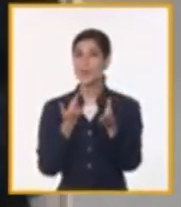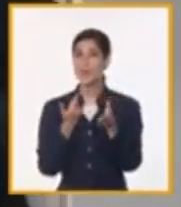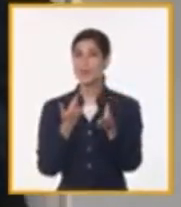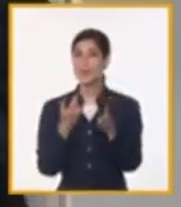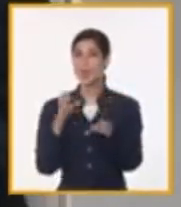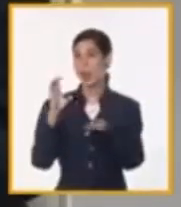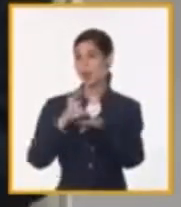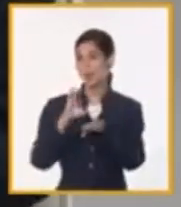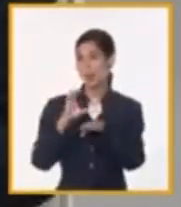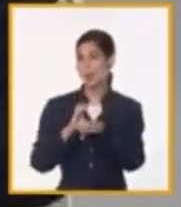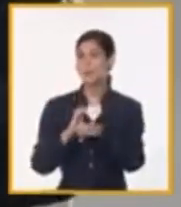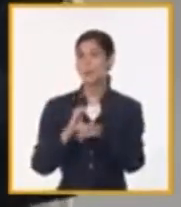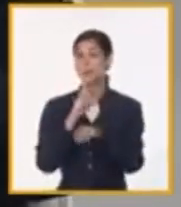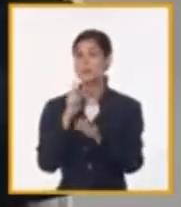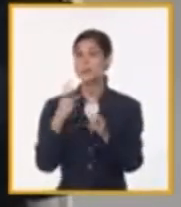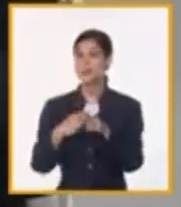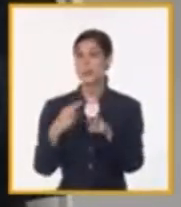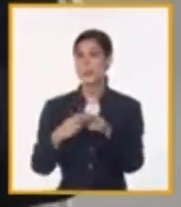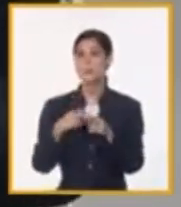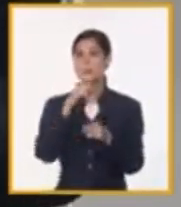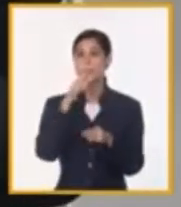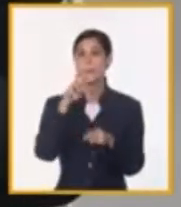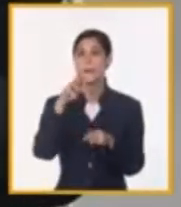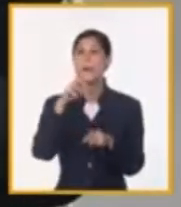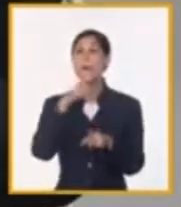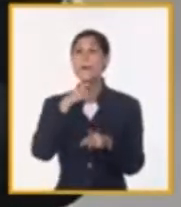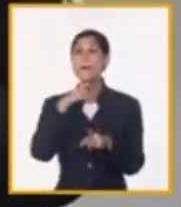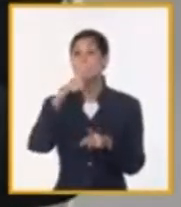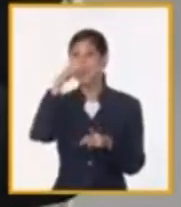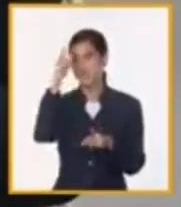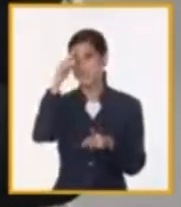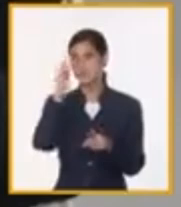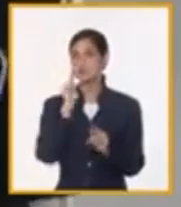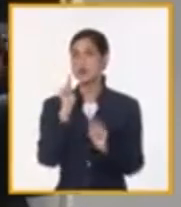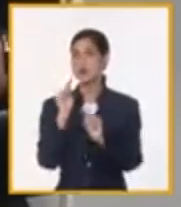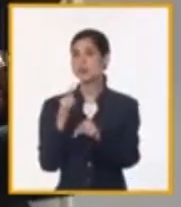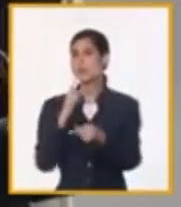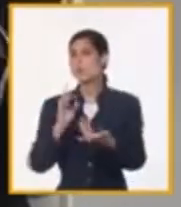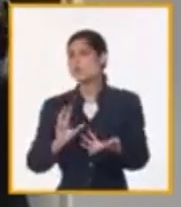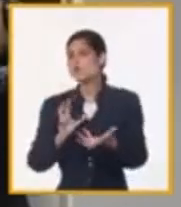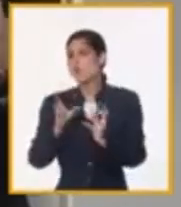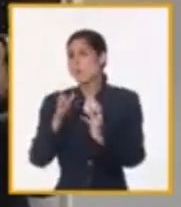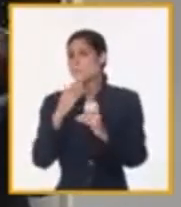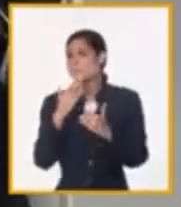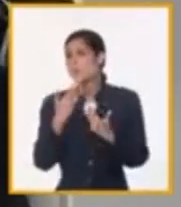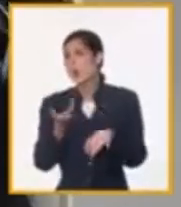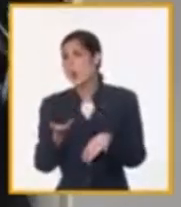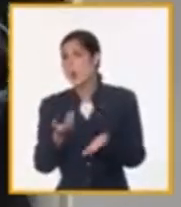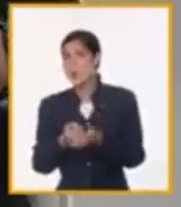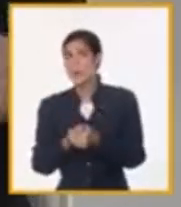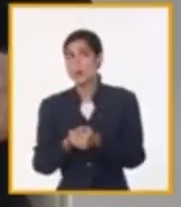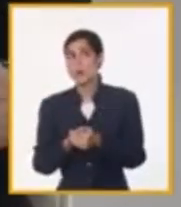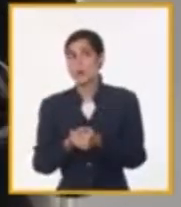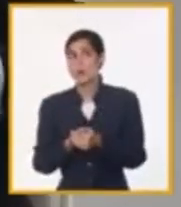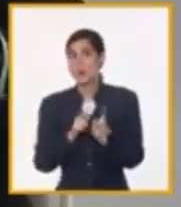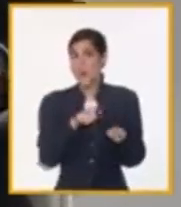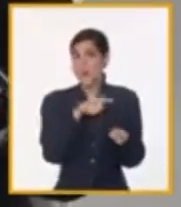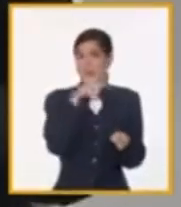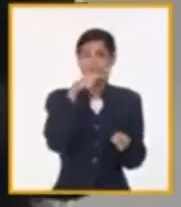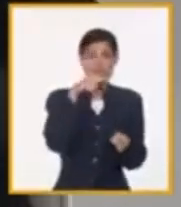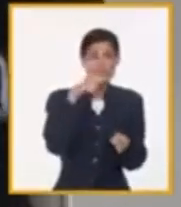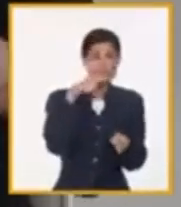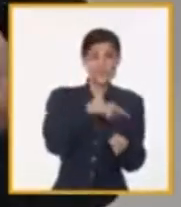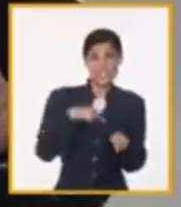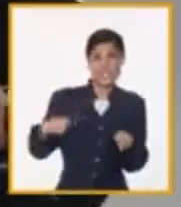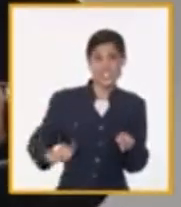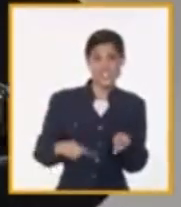bricks como un mundo alternativo Fíjate que no te estoy diciendo que si es china que si es Rusia que se es la India o